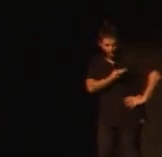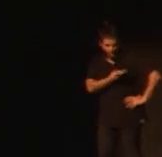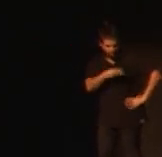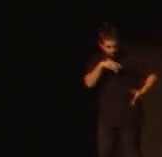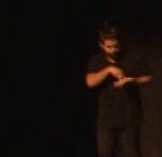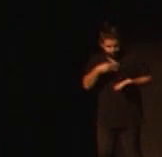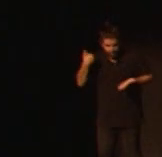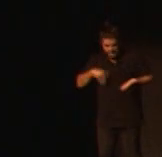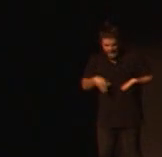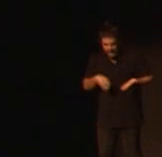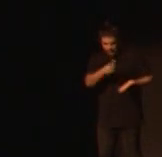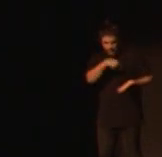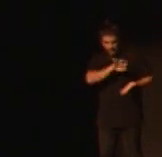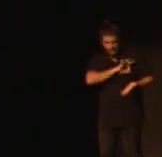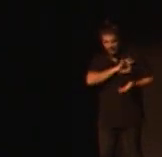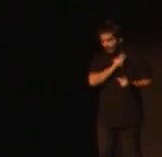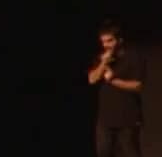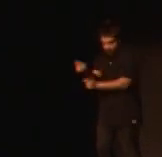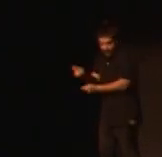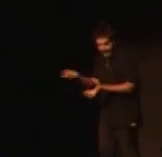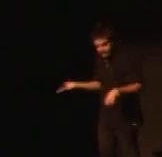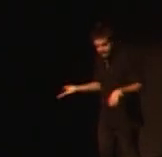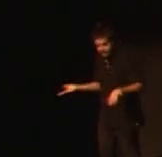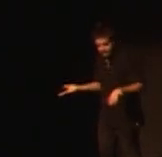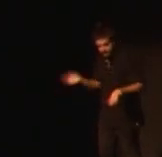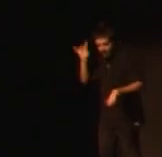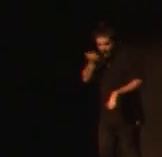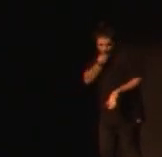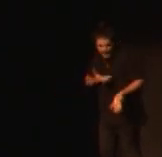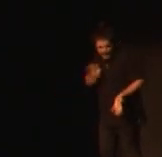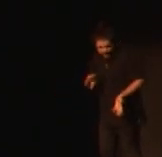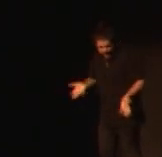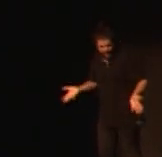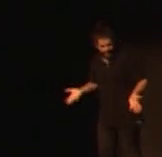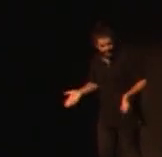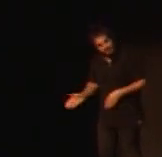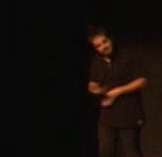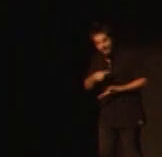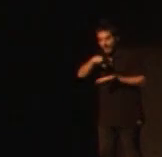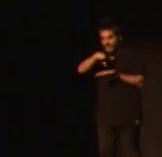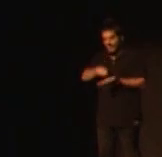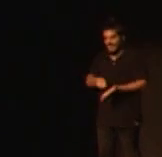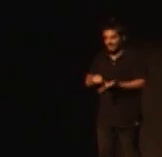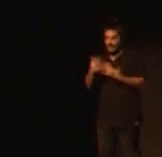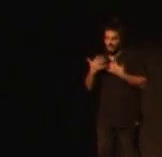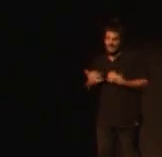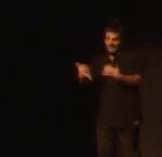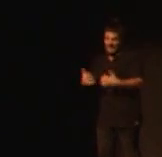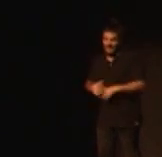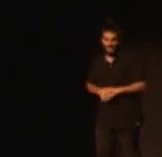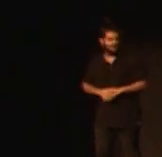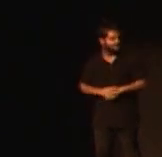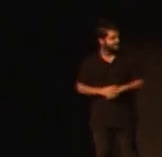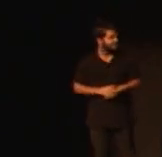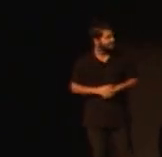parece si entregáis el siguiente premio? Buena idea, ¿verdad? Sí, buena idea. Vamos, acompañándonos. Pues vamos al centro del escenario. Aquí al centro.